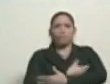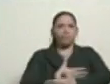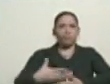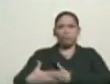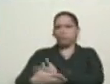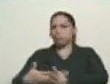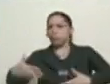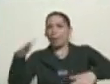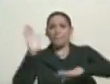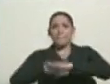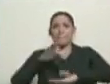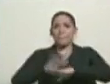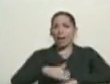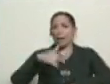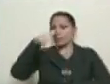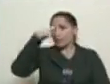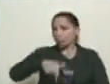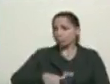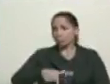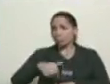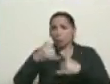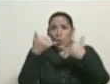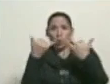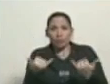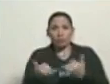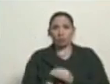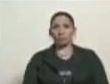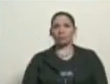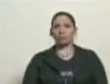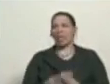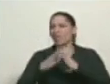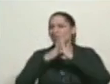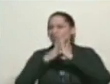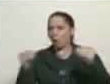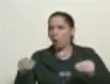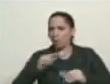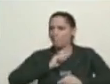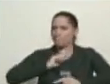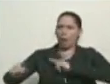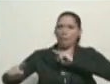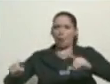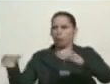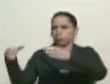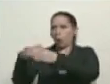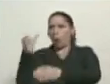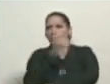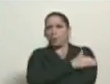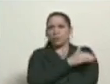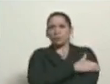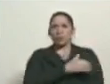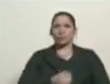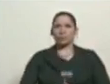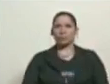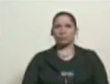sangre que ocurra a partir de este momento a toda esa dirigencia fascista,